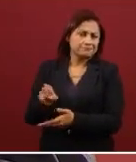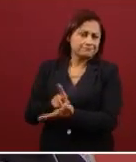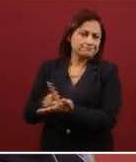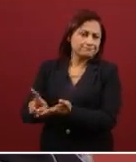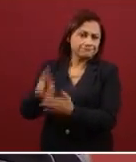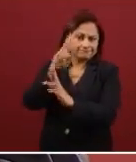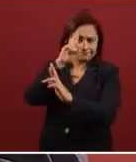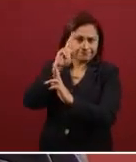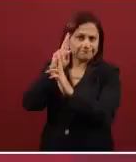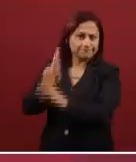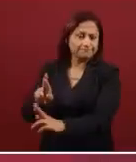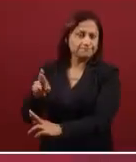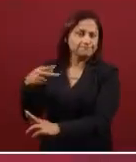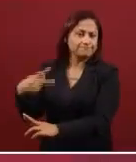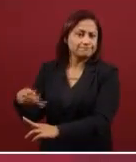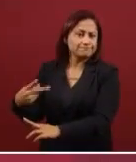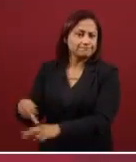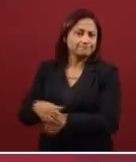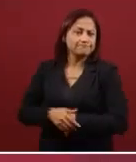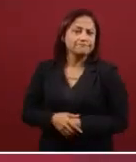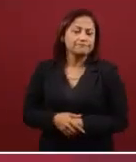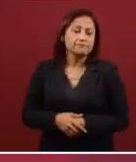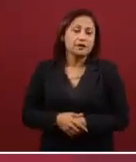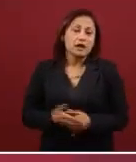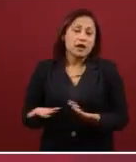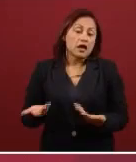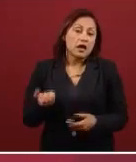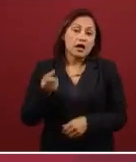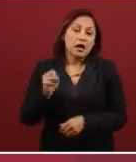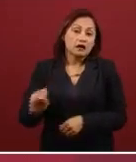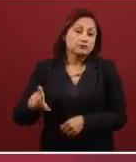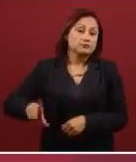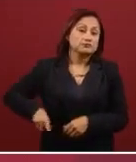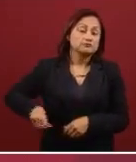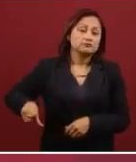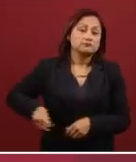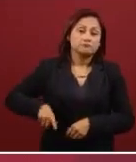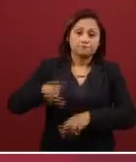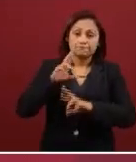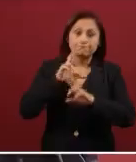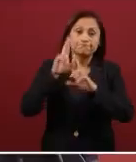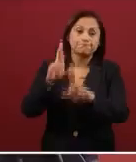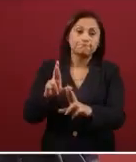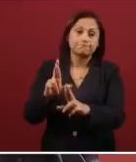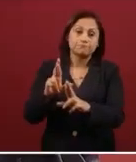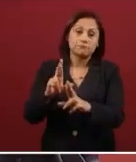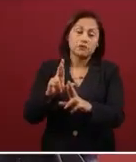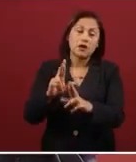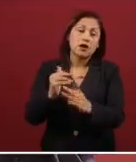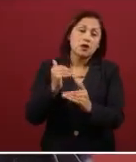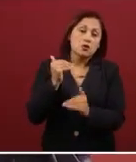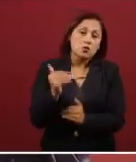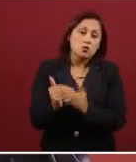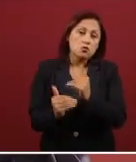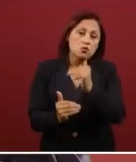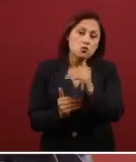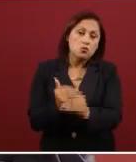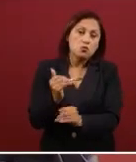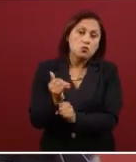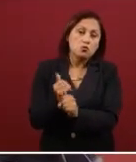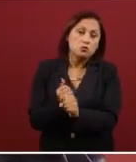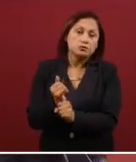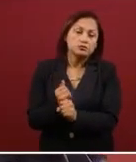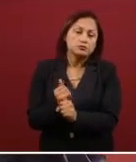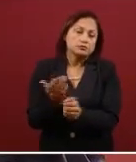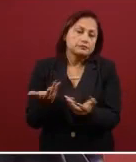hay procedimientos. A veces quisiéramos, ¿no?, que se